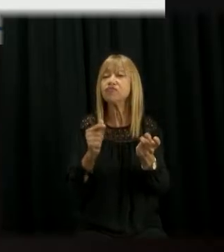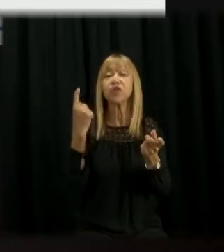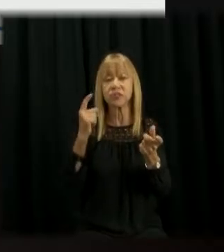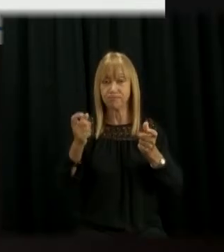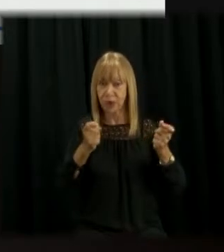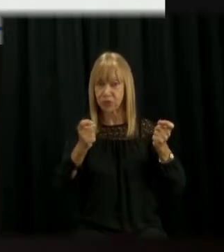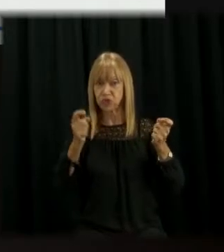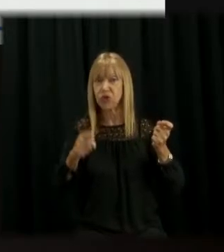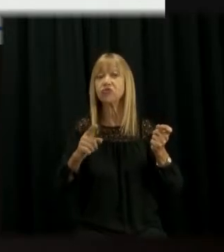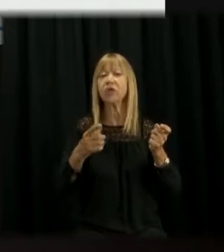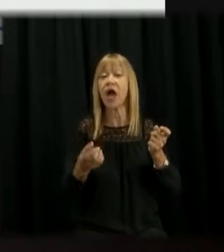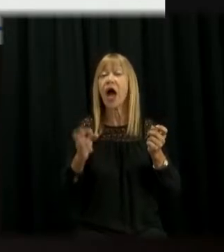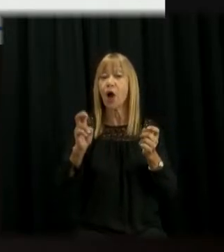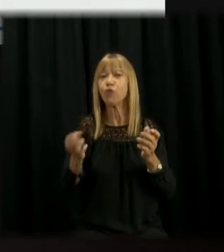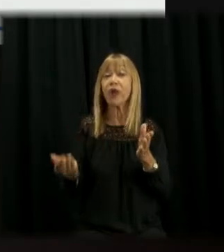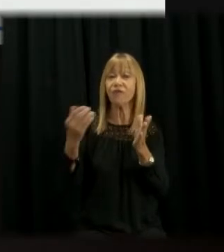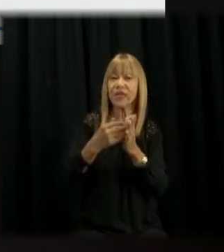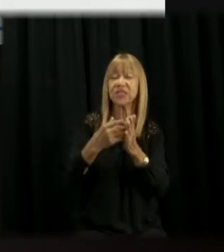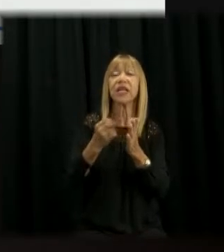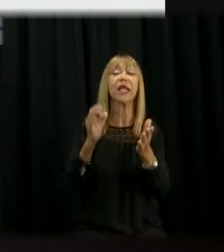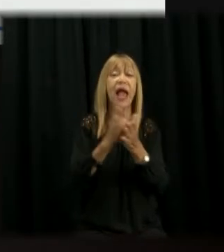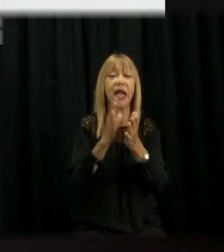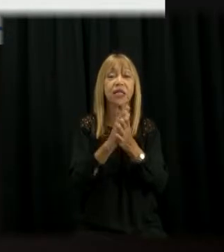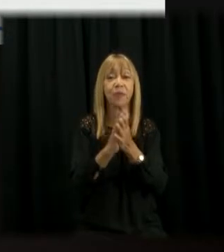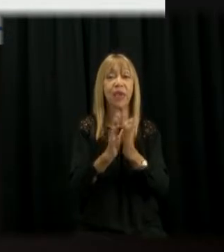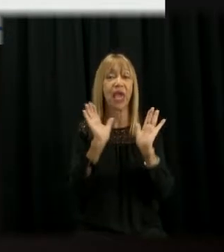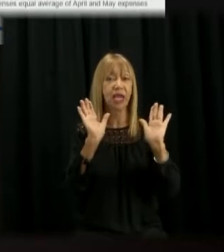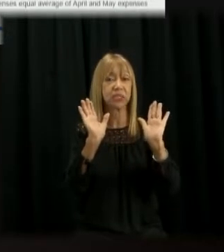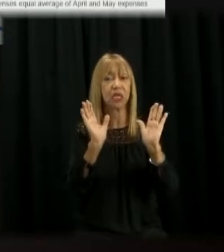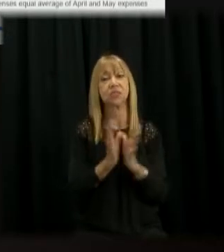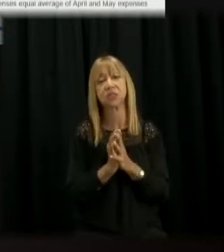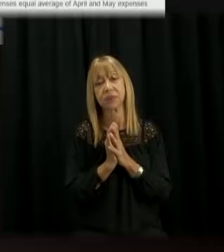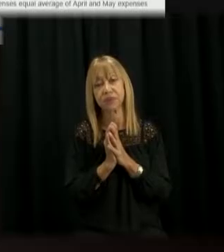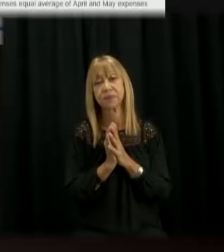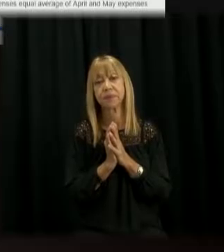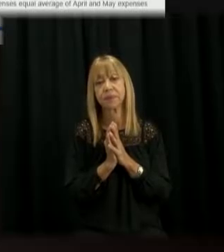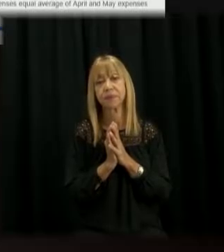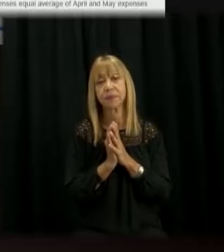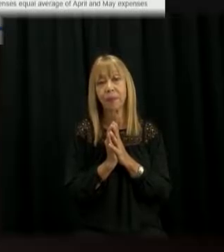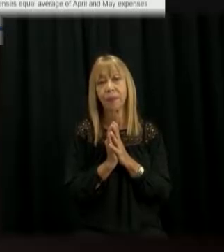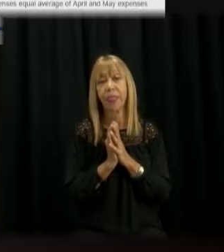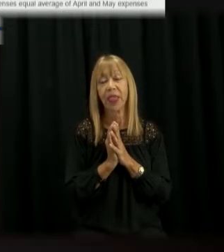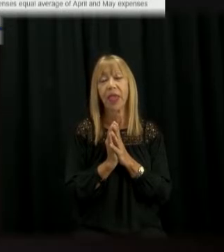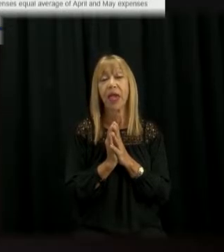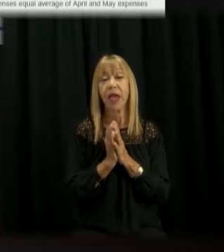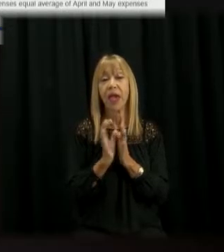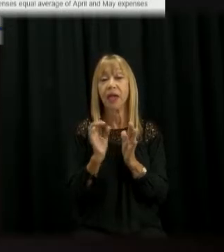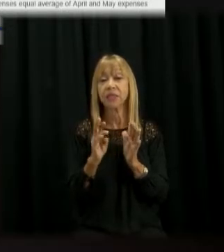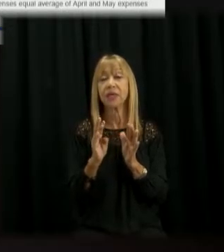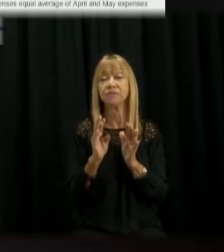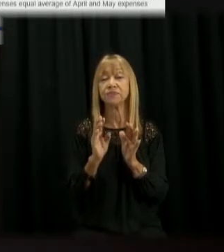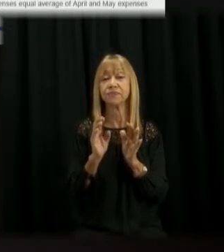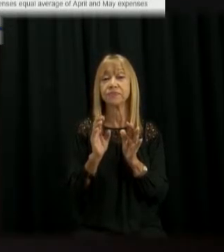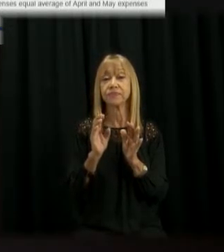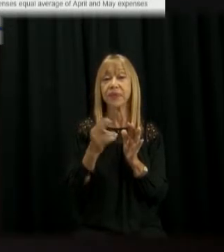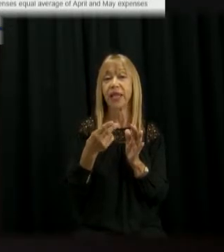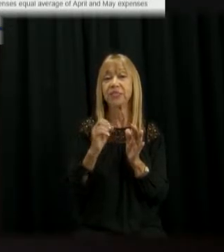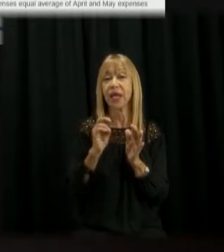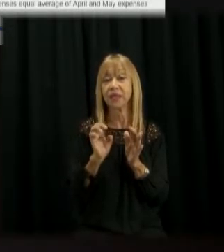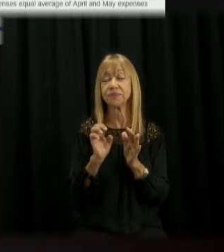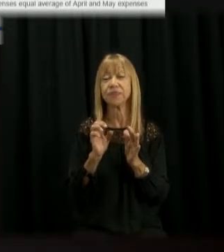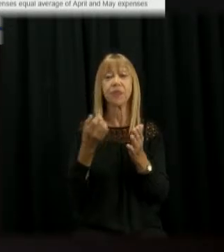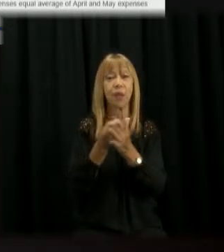establecer una administración justa, correcta e ir a invertir en la excelencia académica. La Autoridad de Transportación y